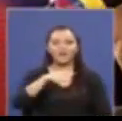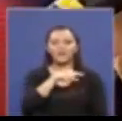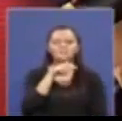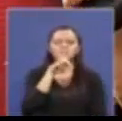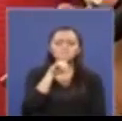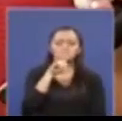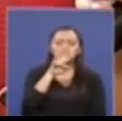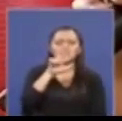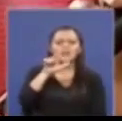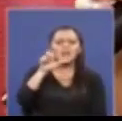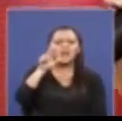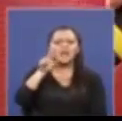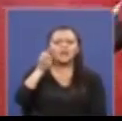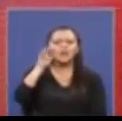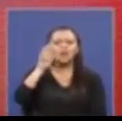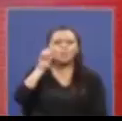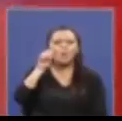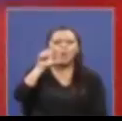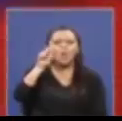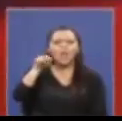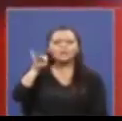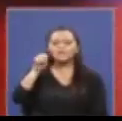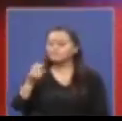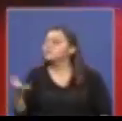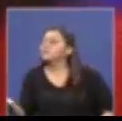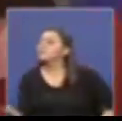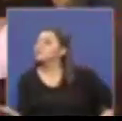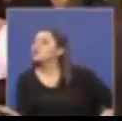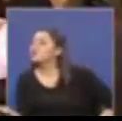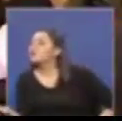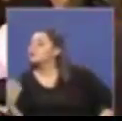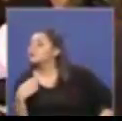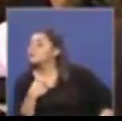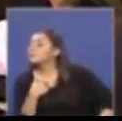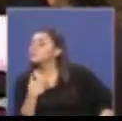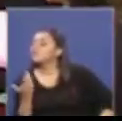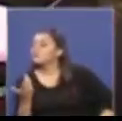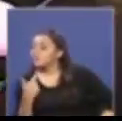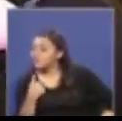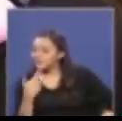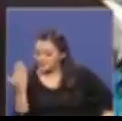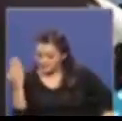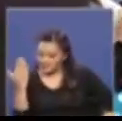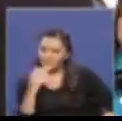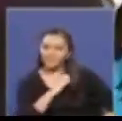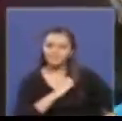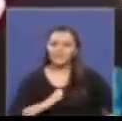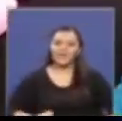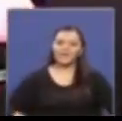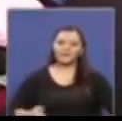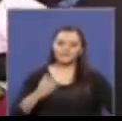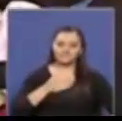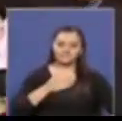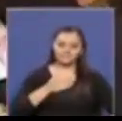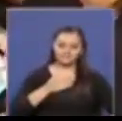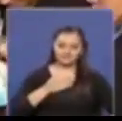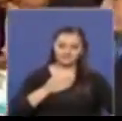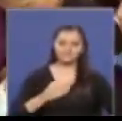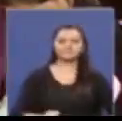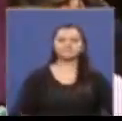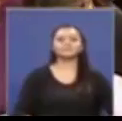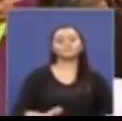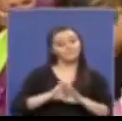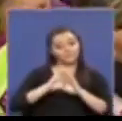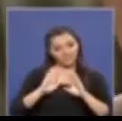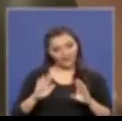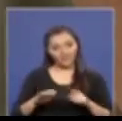¿De qué equipo es Miller Hermashi? ¿De qué equipo? La ex empresa eléctrica, presidente. Está bien. Ya, y ya no descuento, pues,